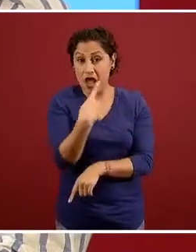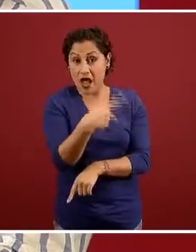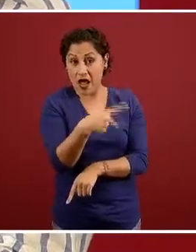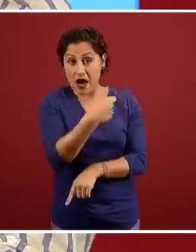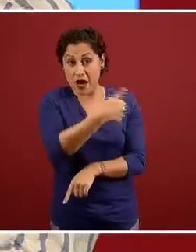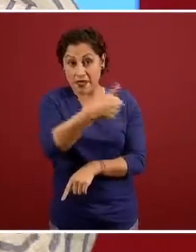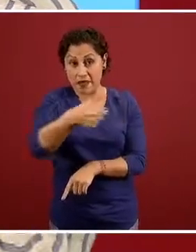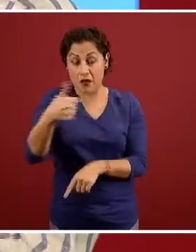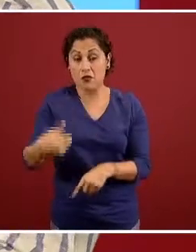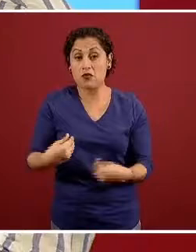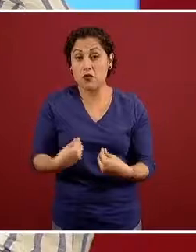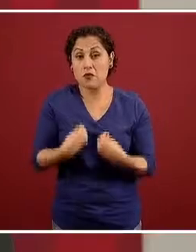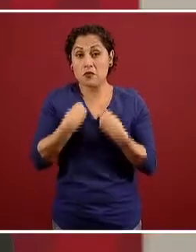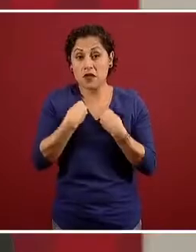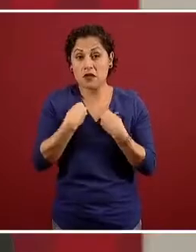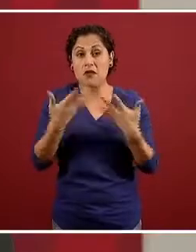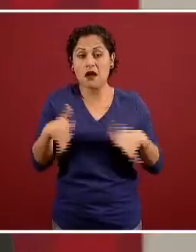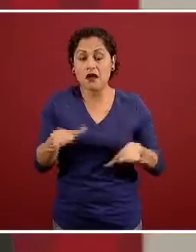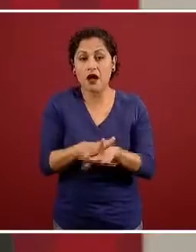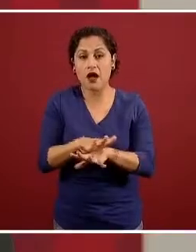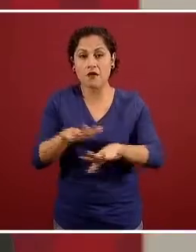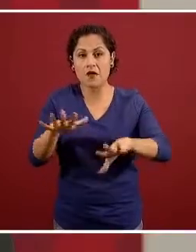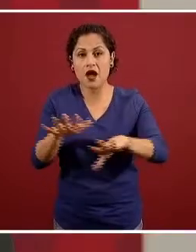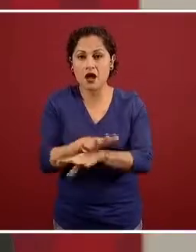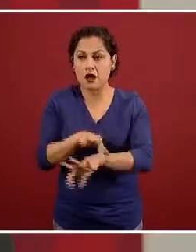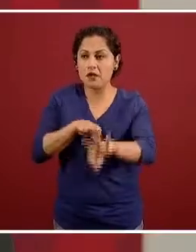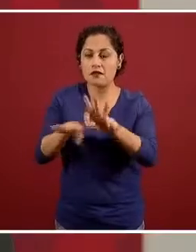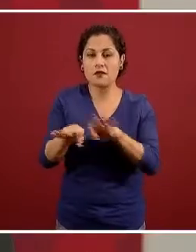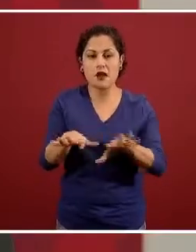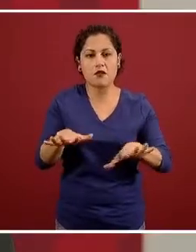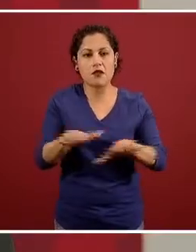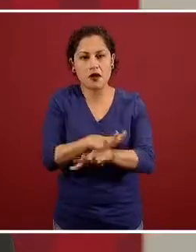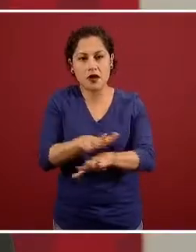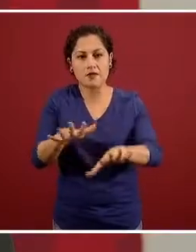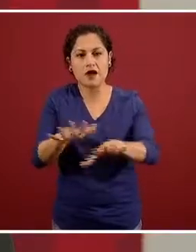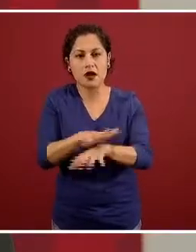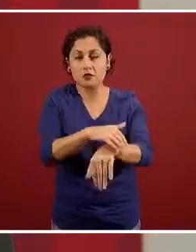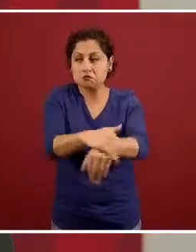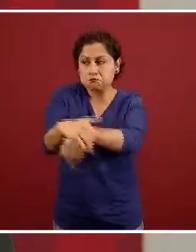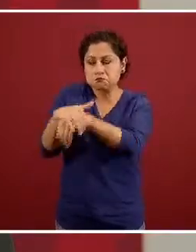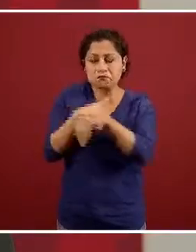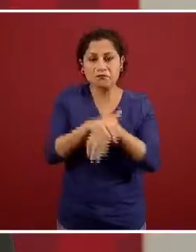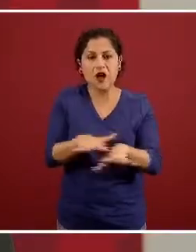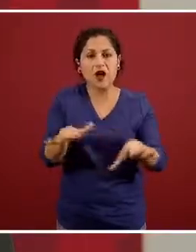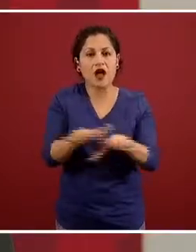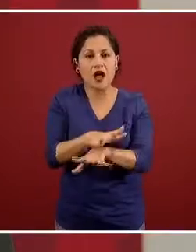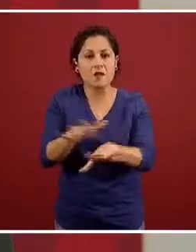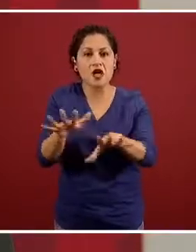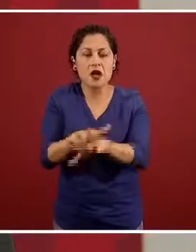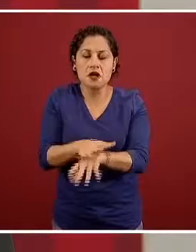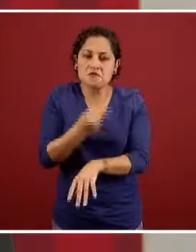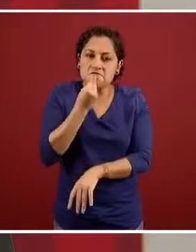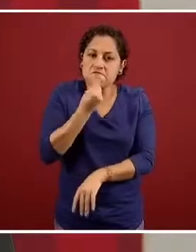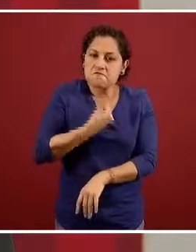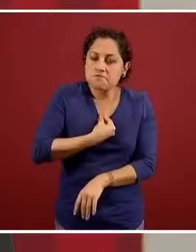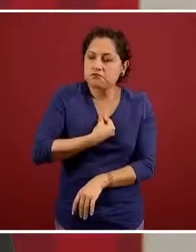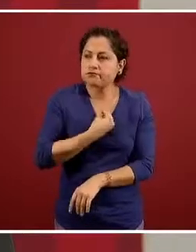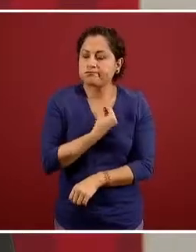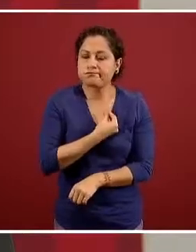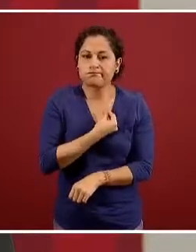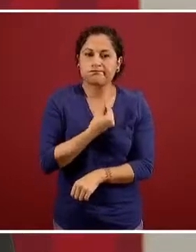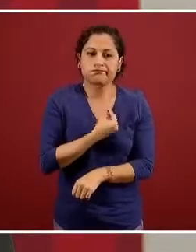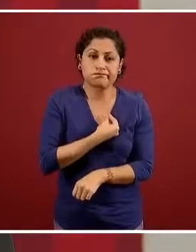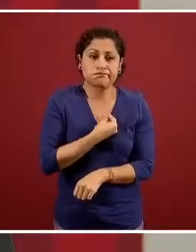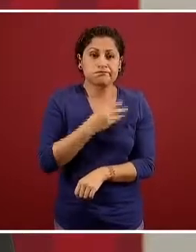diarias, de sus ingresos, de su convivencia, de sus elementos de desarrollo cotidiano. Por